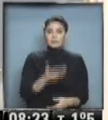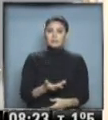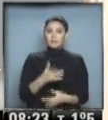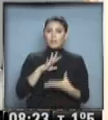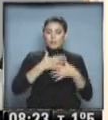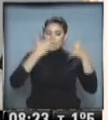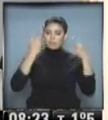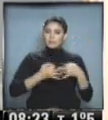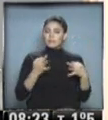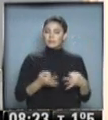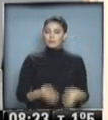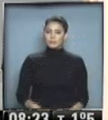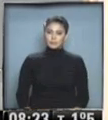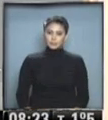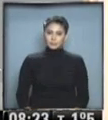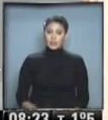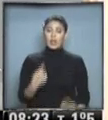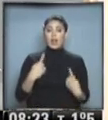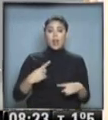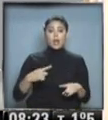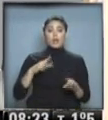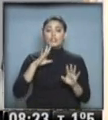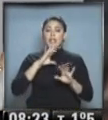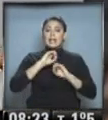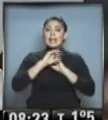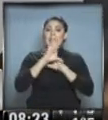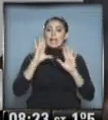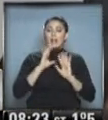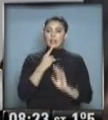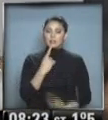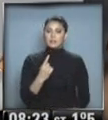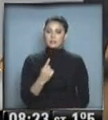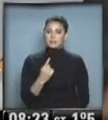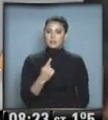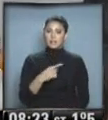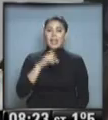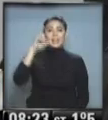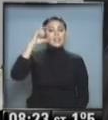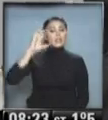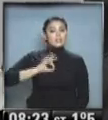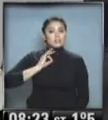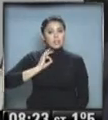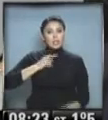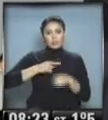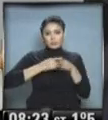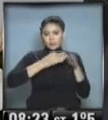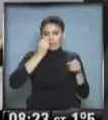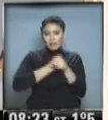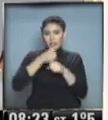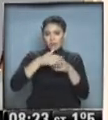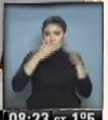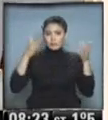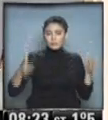con muchísima contundencia, y puso las cosas en el lugar que hay que ponerlas. Durante 10 años nuestro espacio político,